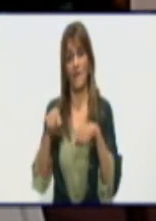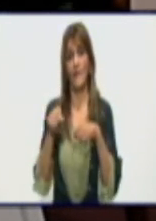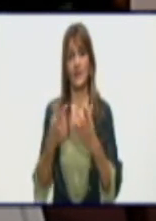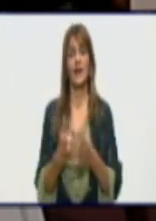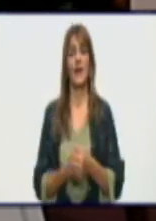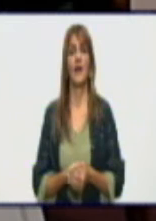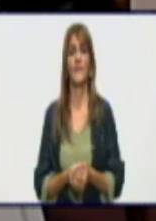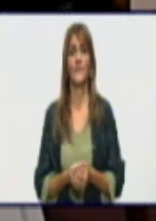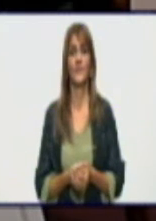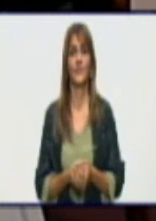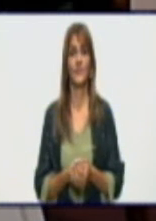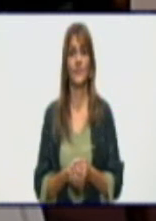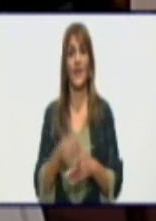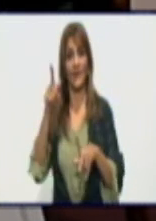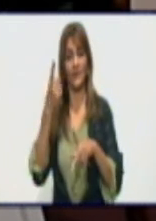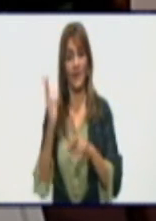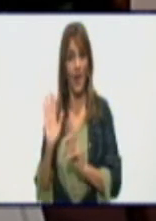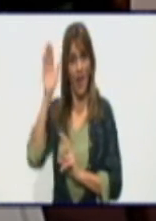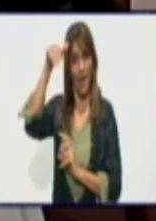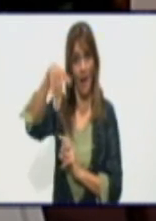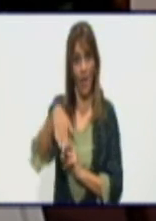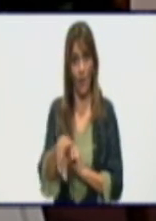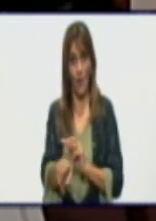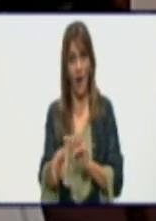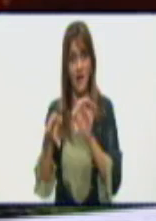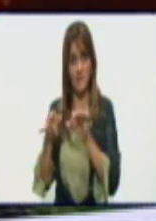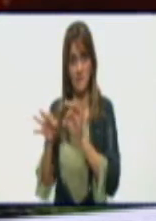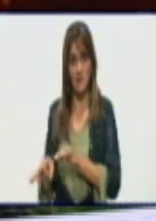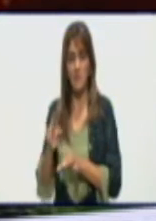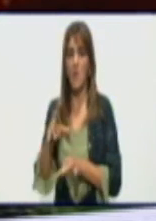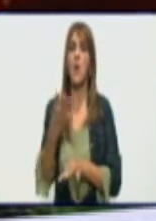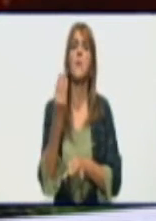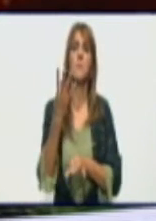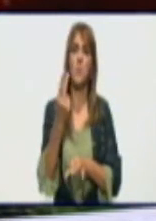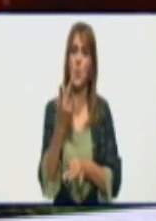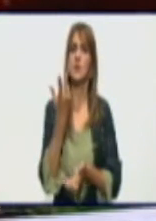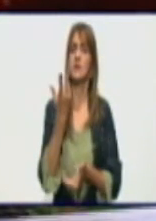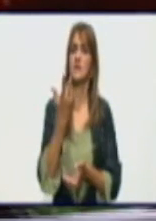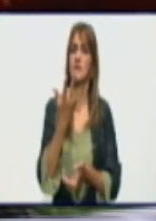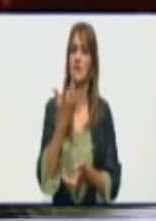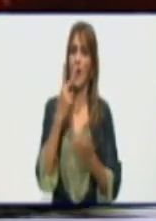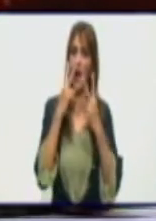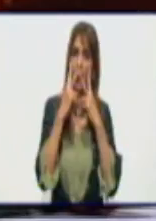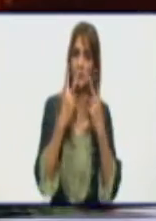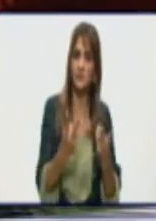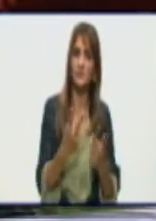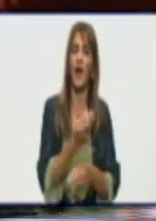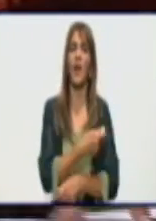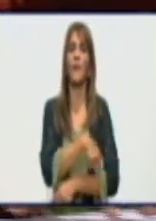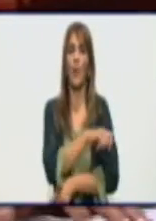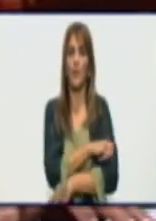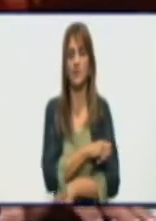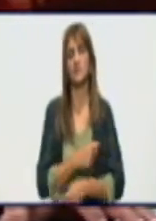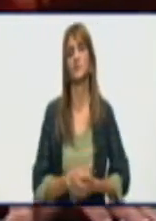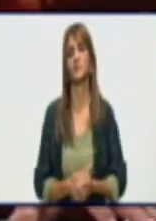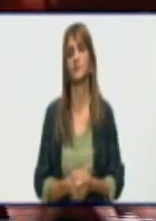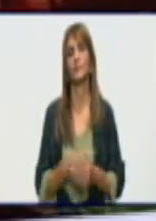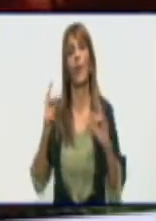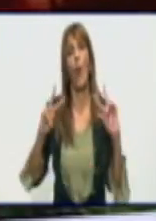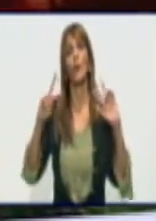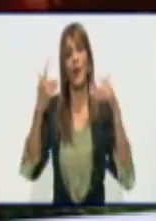con la población. Sí, muy preocupado. Eso es bueno. No, una vez más, de verdad, felicitar al colectivo de trabajadores de esa fábrica